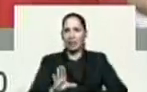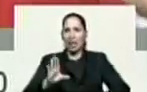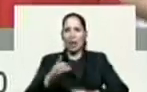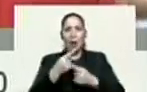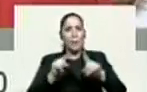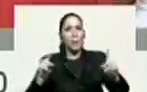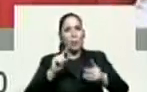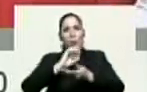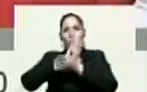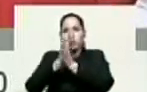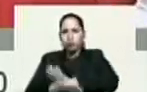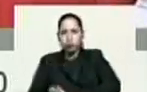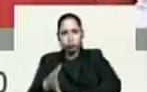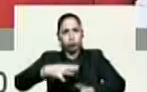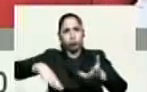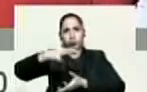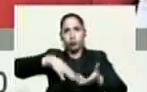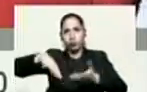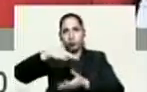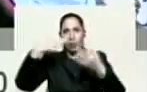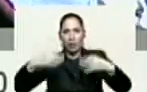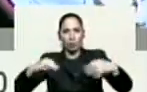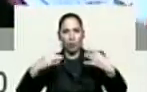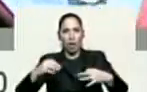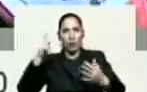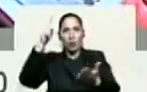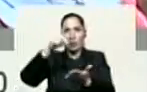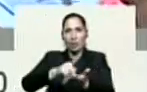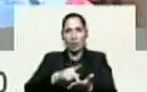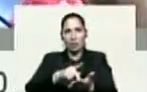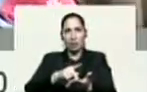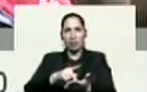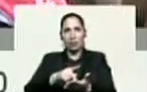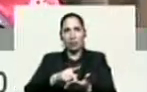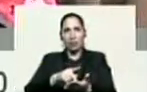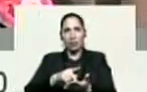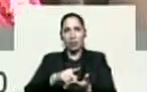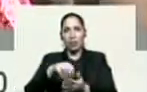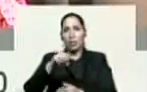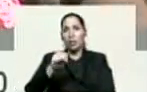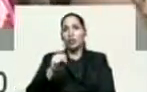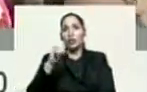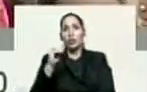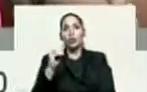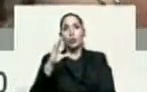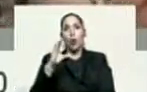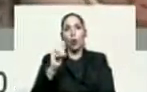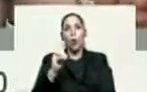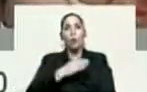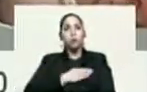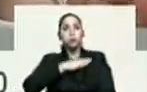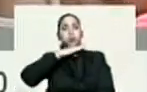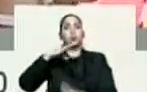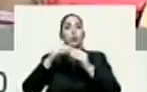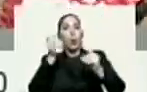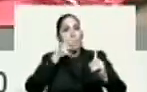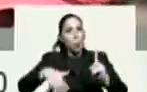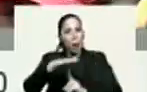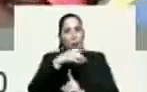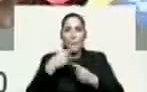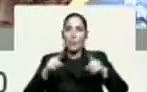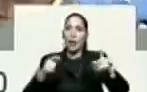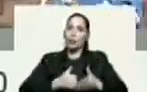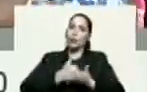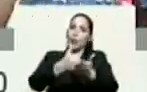ahorita, que no se han ido allá al Chocó, donde está inundado toda esa población, para ayudar a